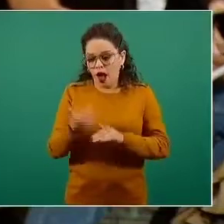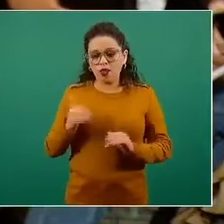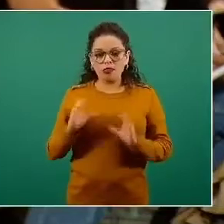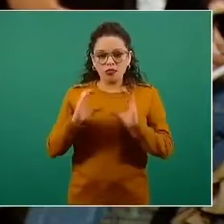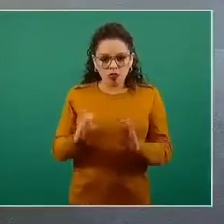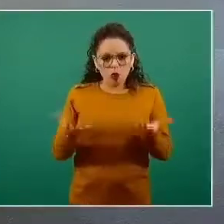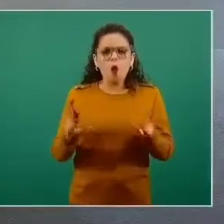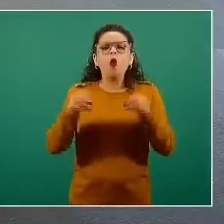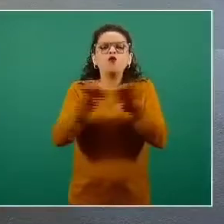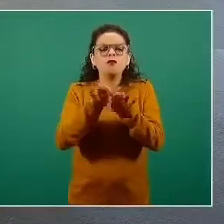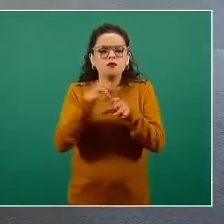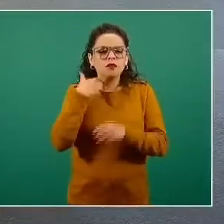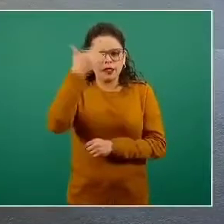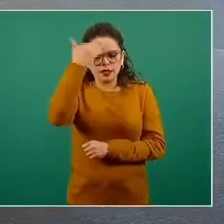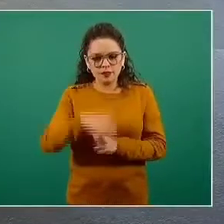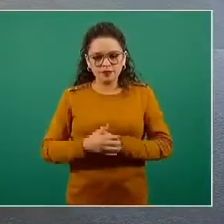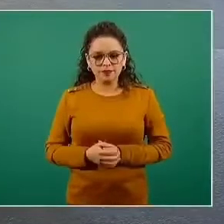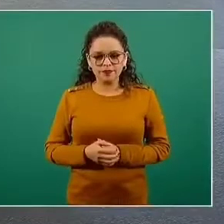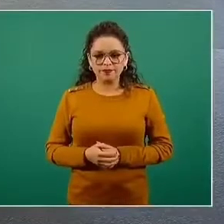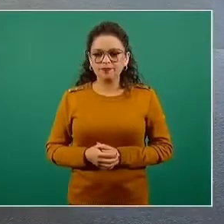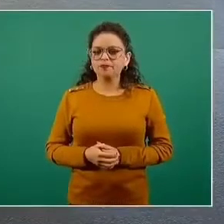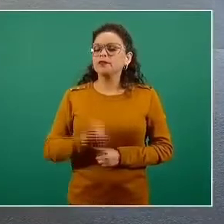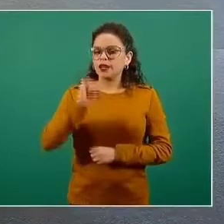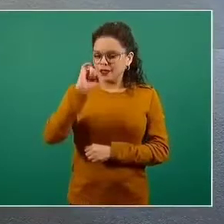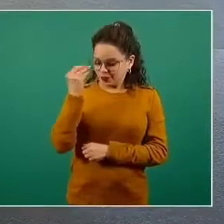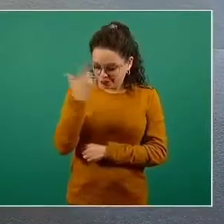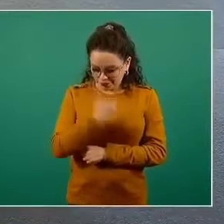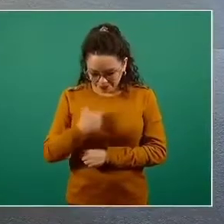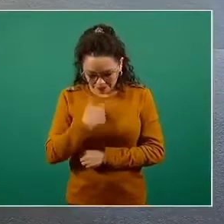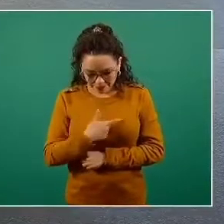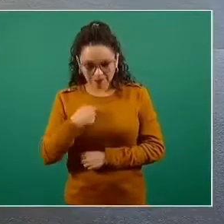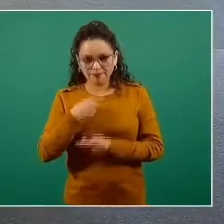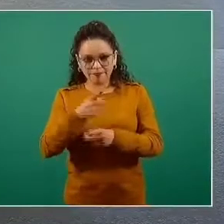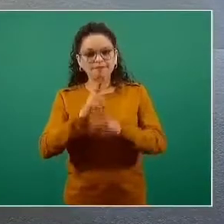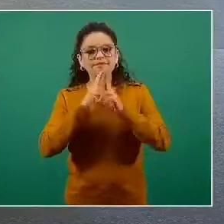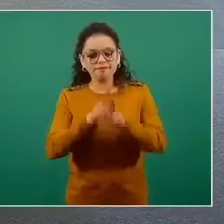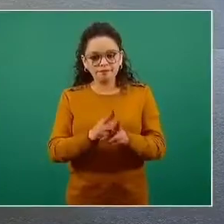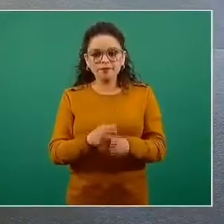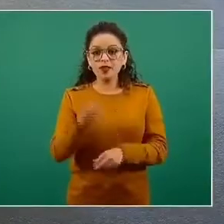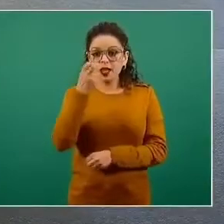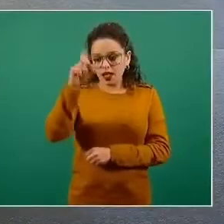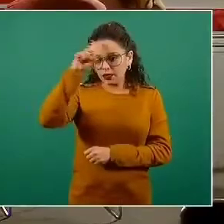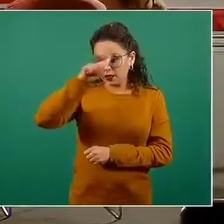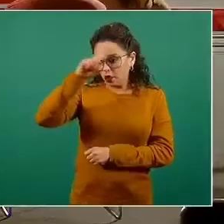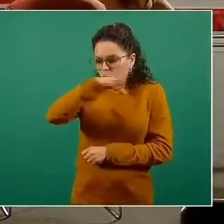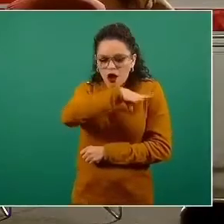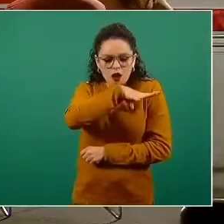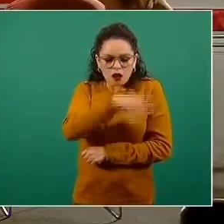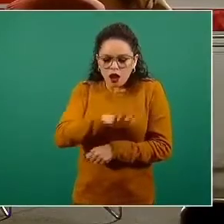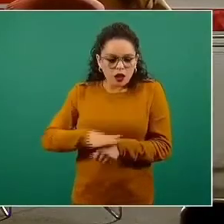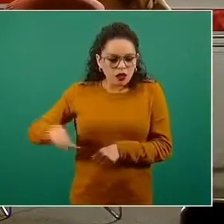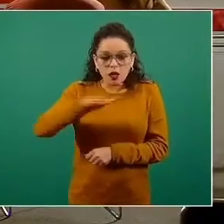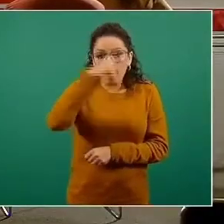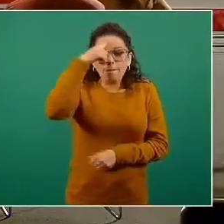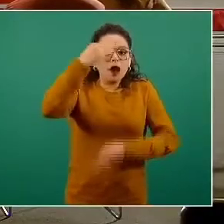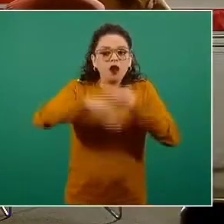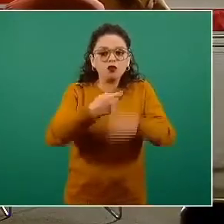pregunta. Con mucho gusto. Es una recomendación general que se hace en la aplicación de cualquier vacuna. No hay una razón específica en términos